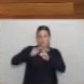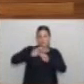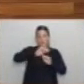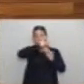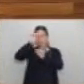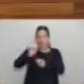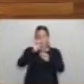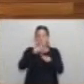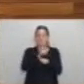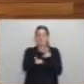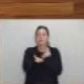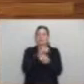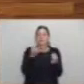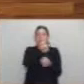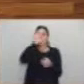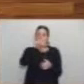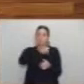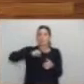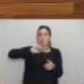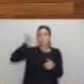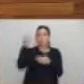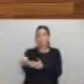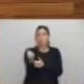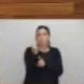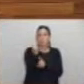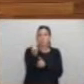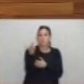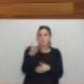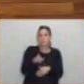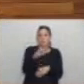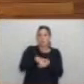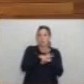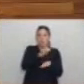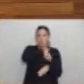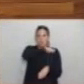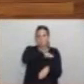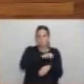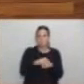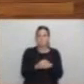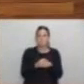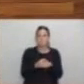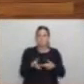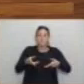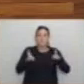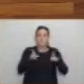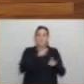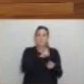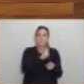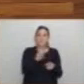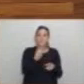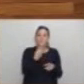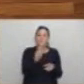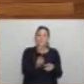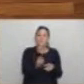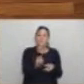comunidades y, en primer lugar, con el apoyo de esta Junta General. Y permítame señalar una cautela. Oiremos hablar mucho de la